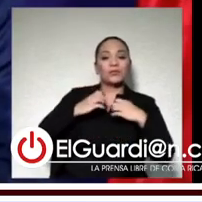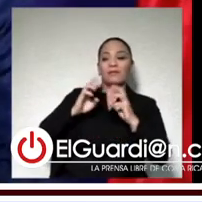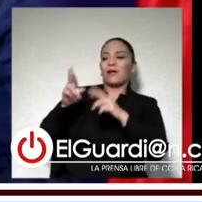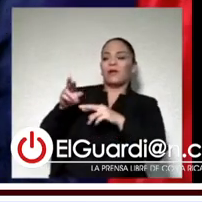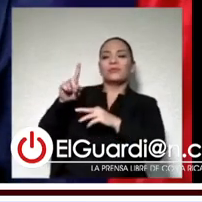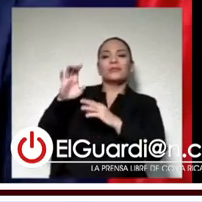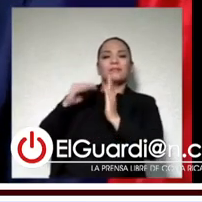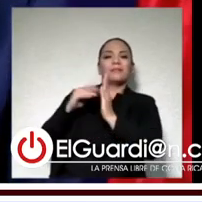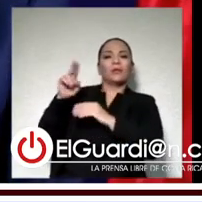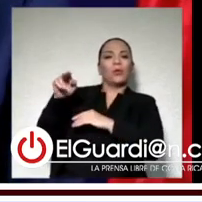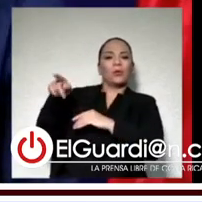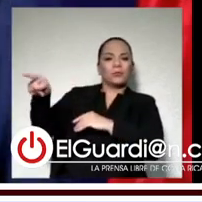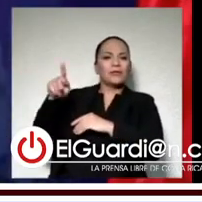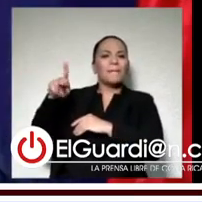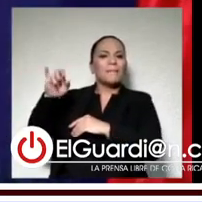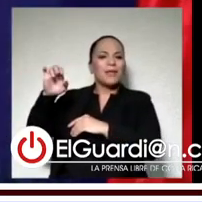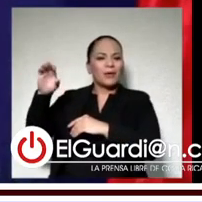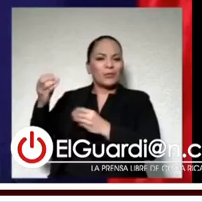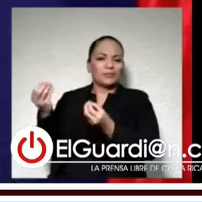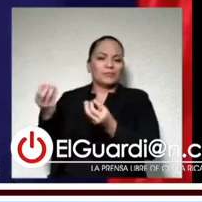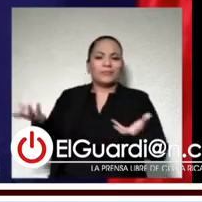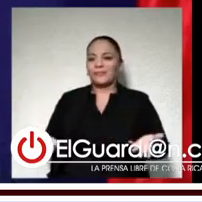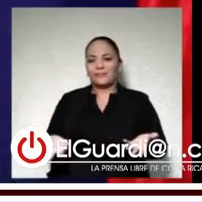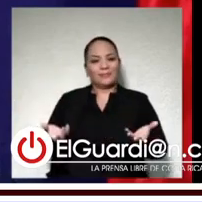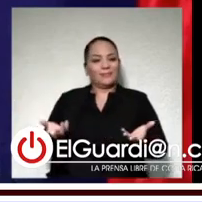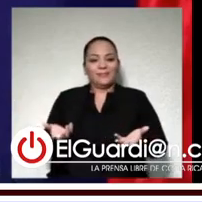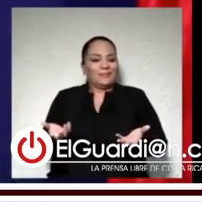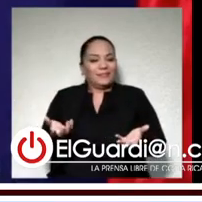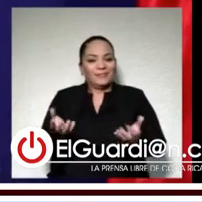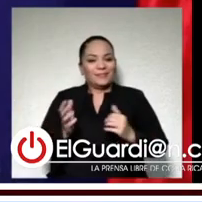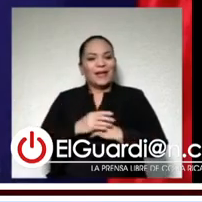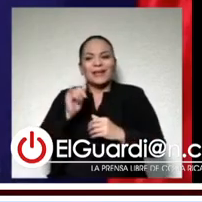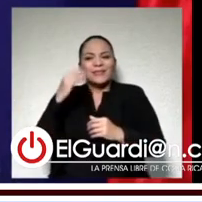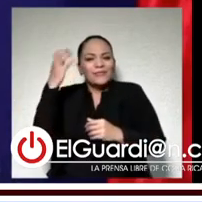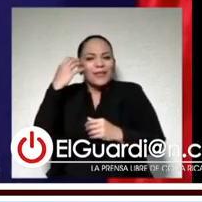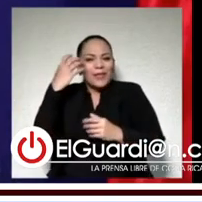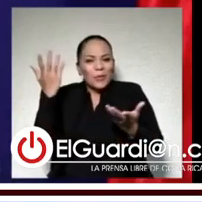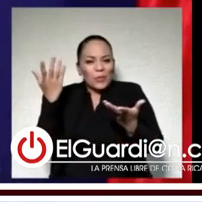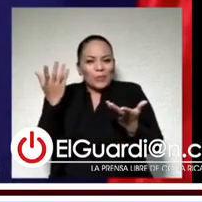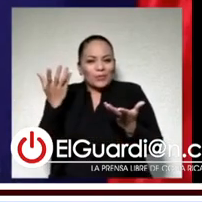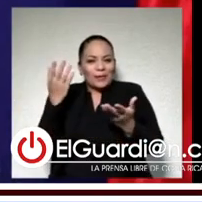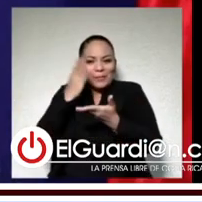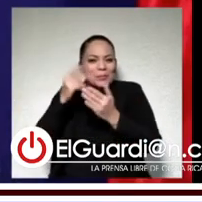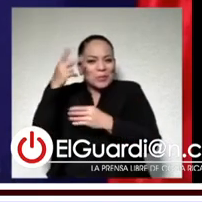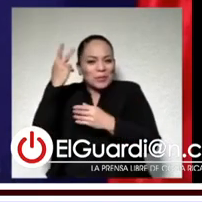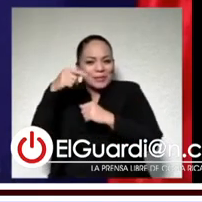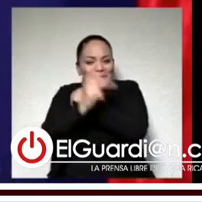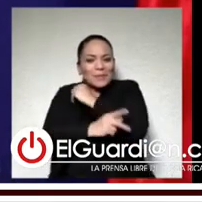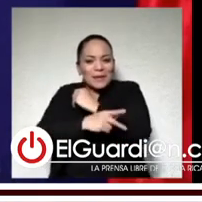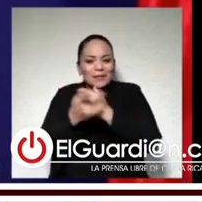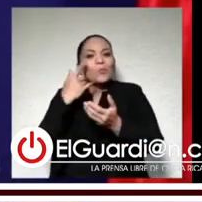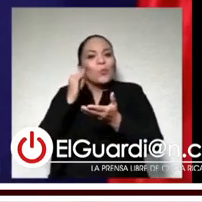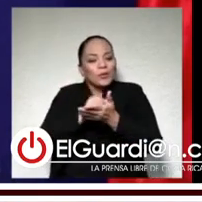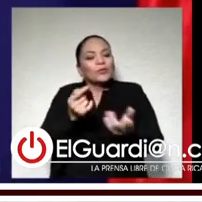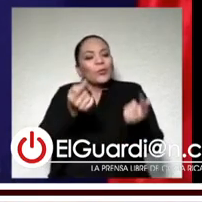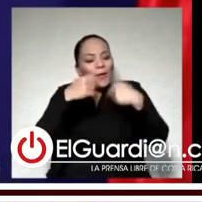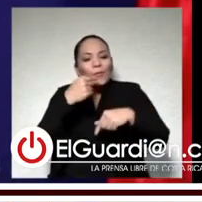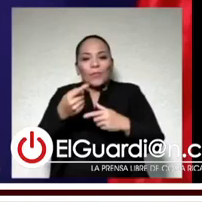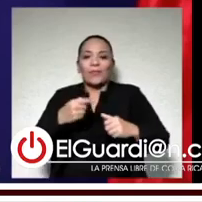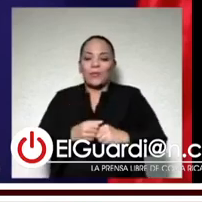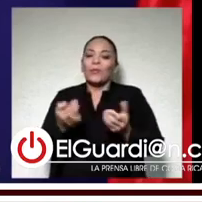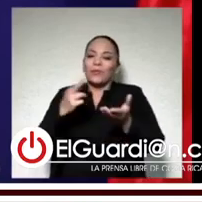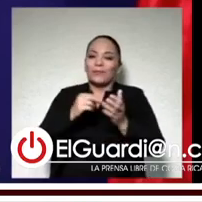de ridículo se está volviendo el sistema político de este país, y por eso, volviendo a la pregunta de Repetel, por eso vengo y lo digo, para que la gente